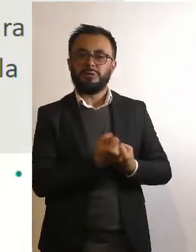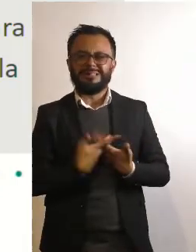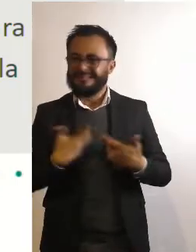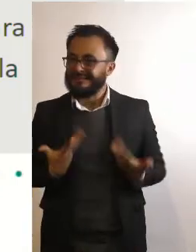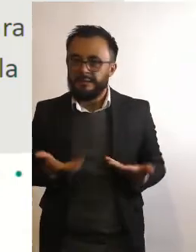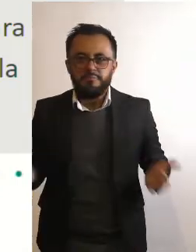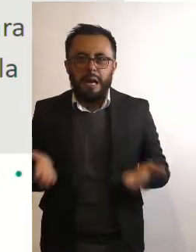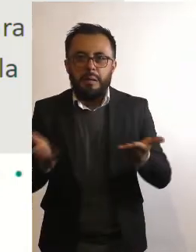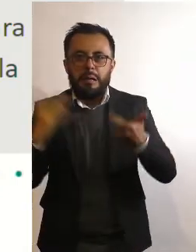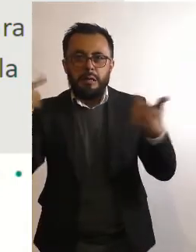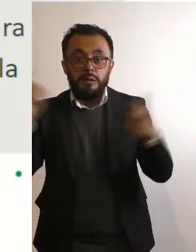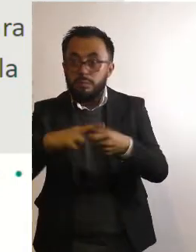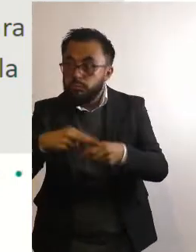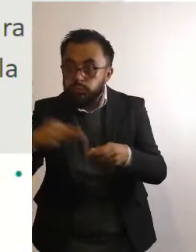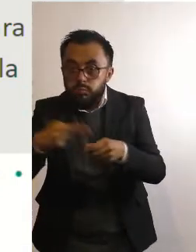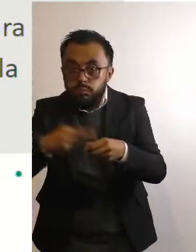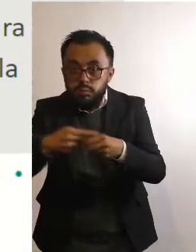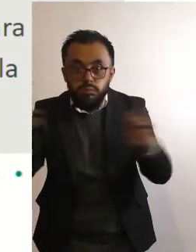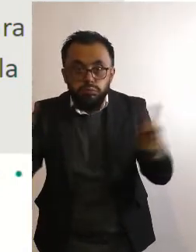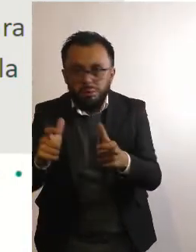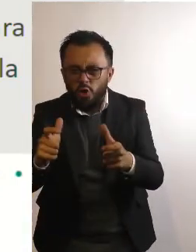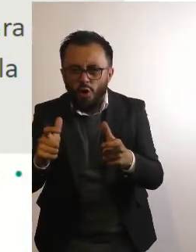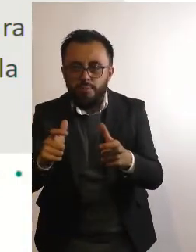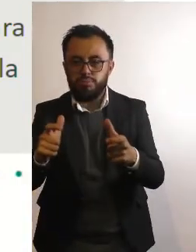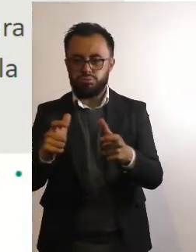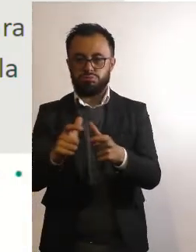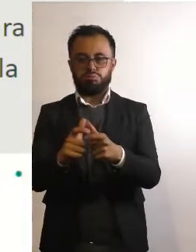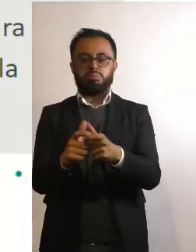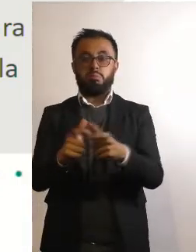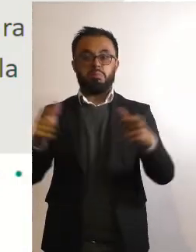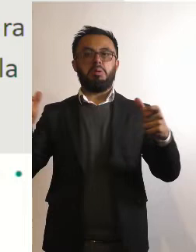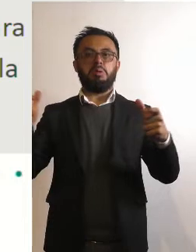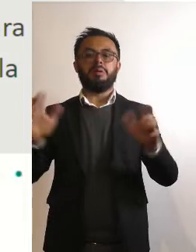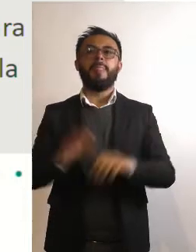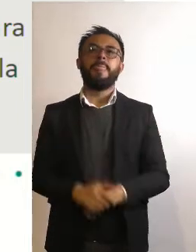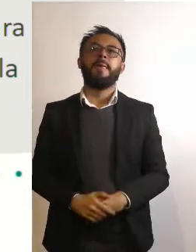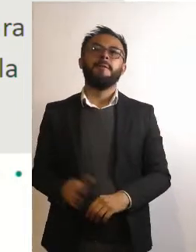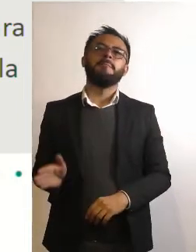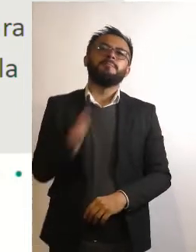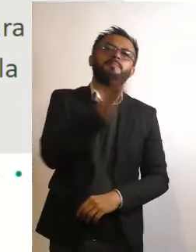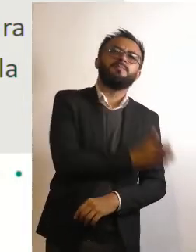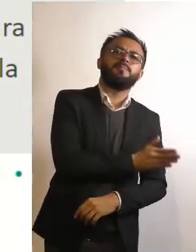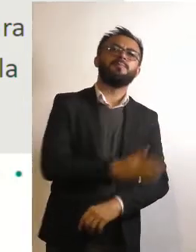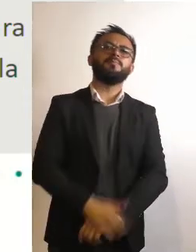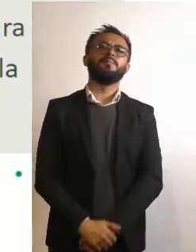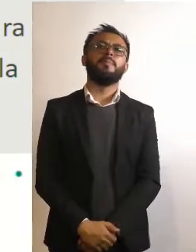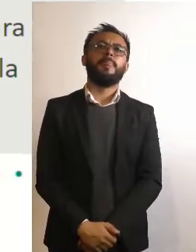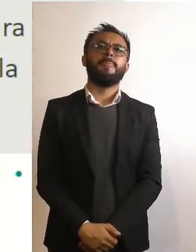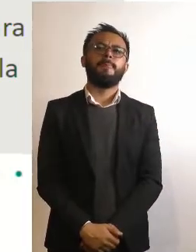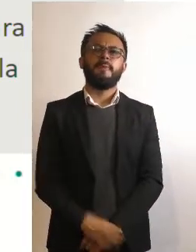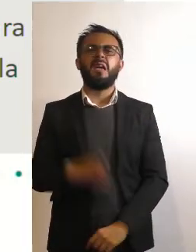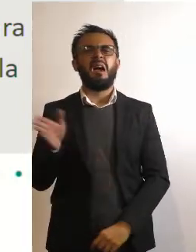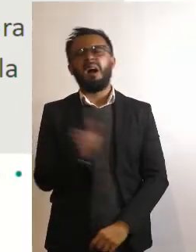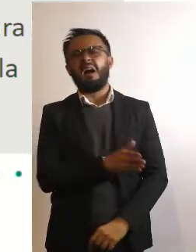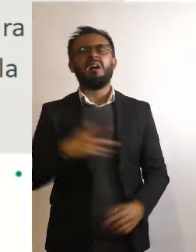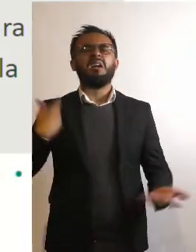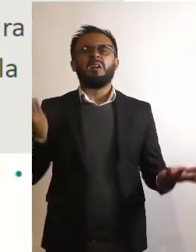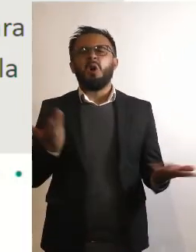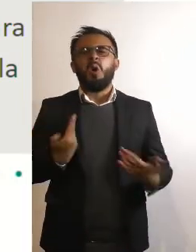se desarrollaron desde éxito estudiantil con contenidos